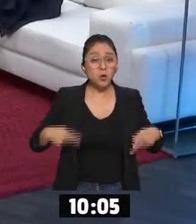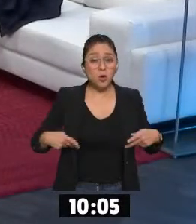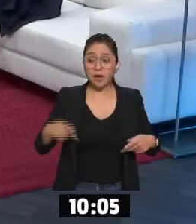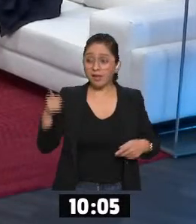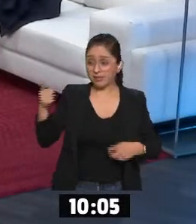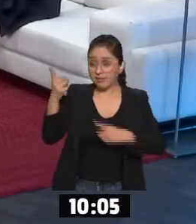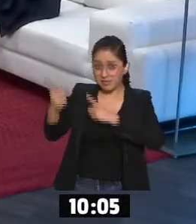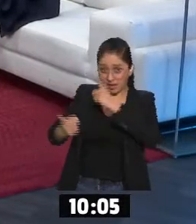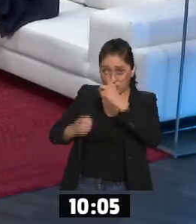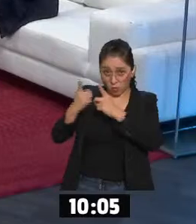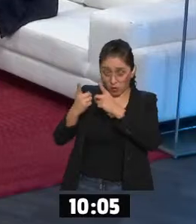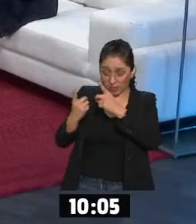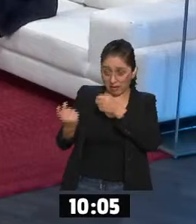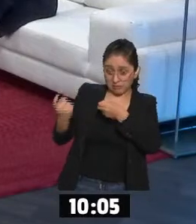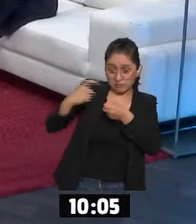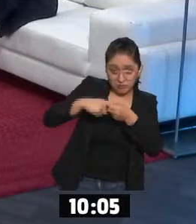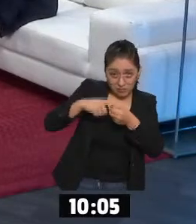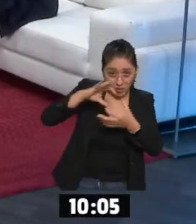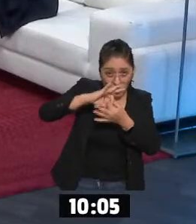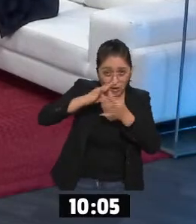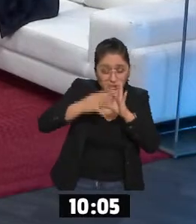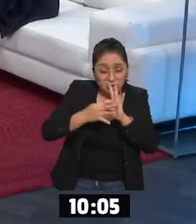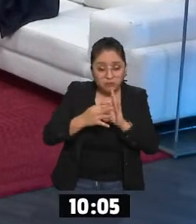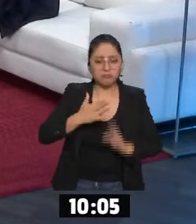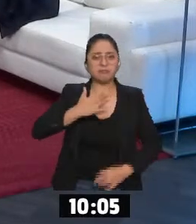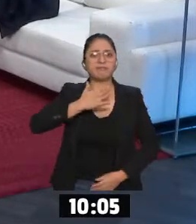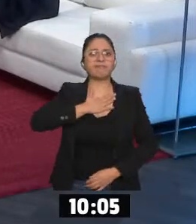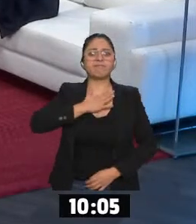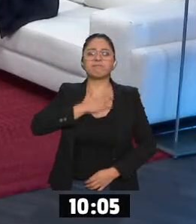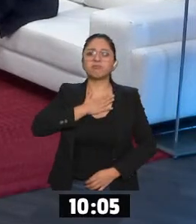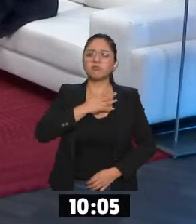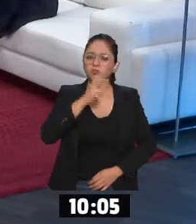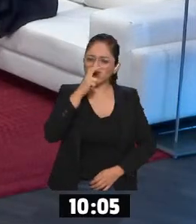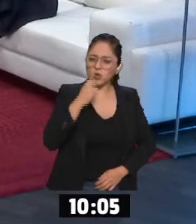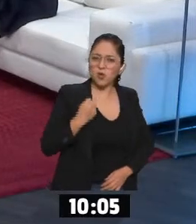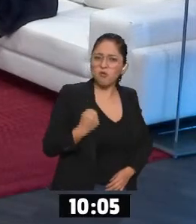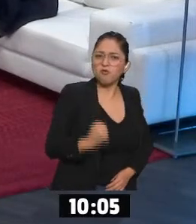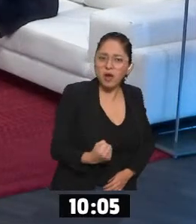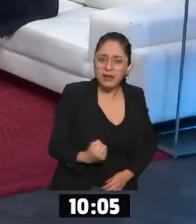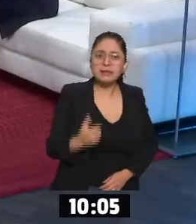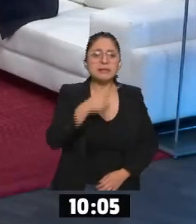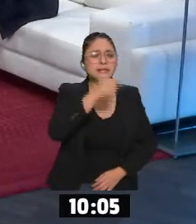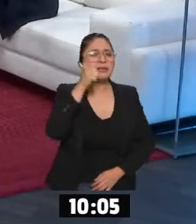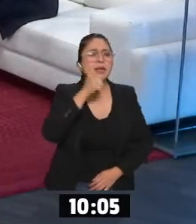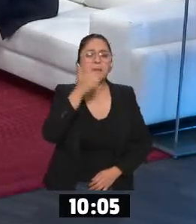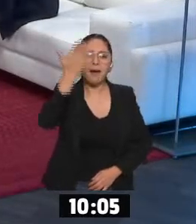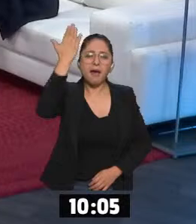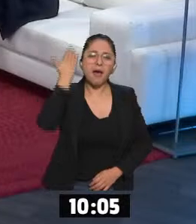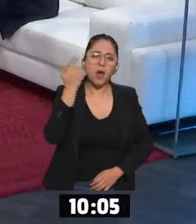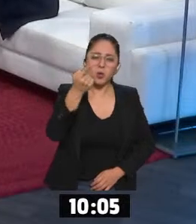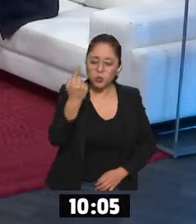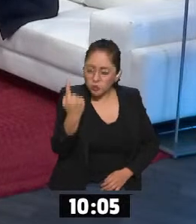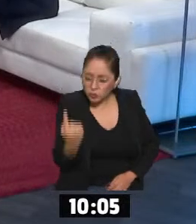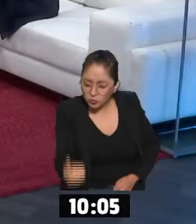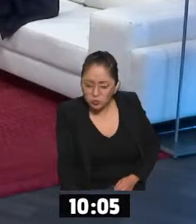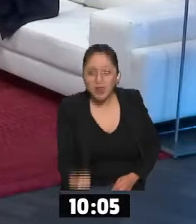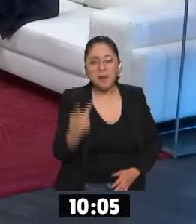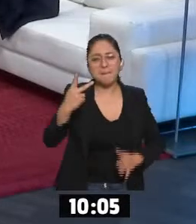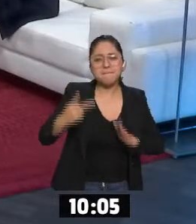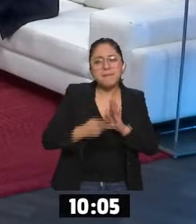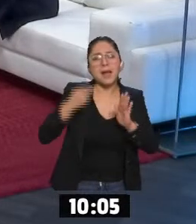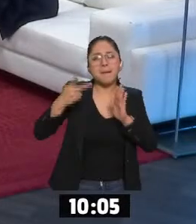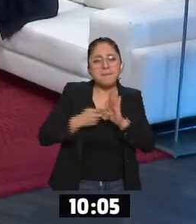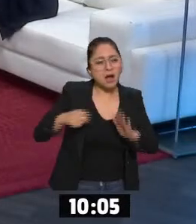exigente. Porque además esperan cosas de él desde que es niño. Tú imagínate que tienes un hijo o una hija, la que has llevado a